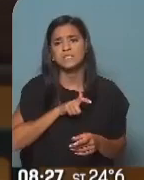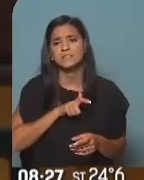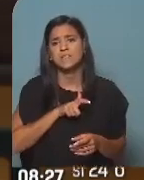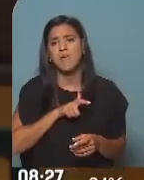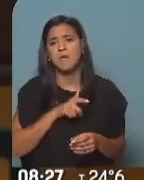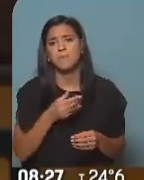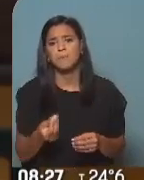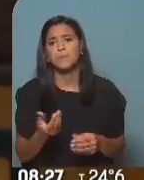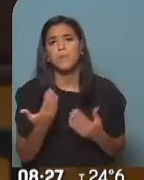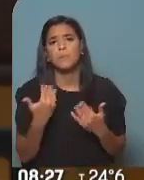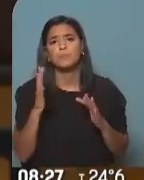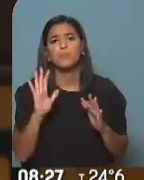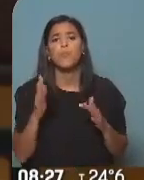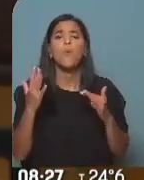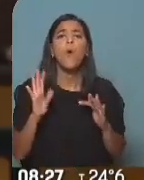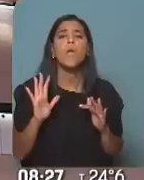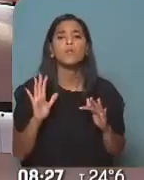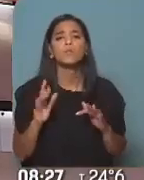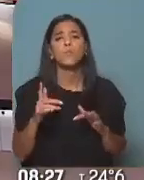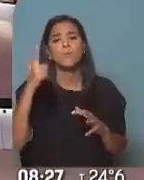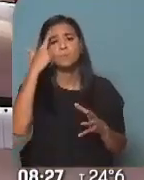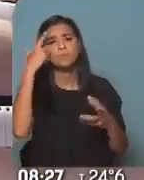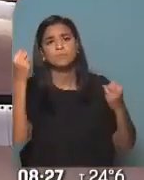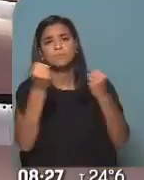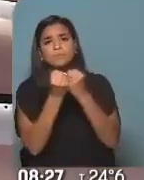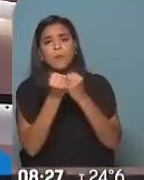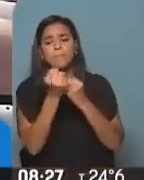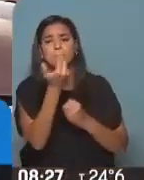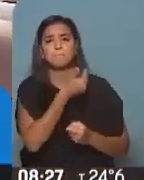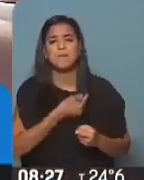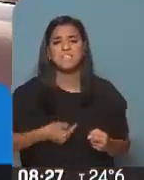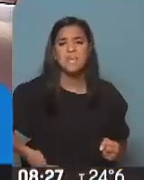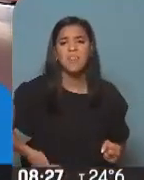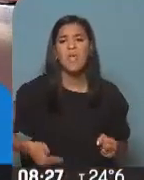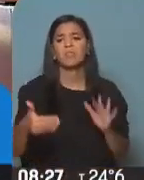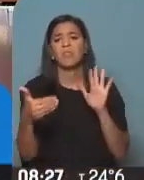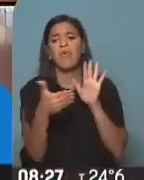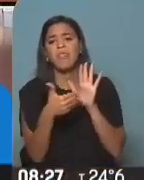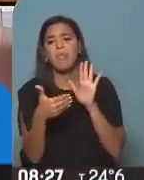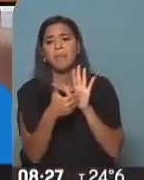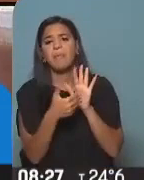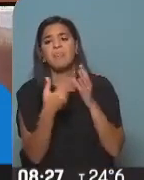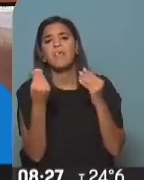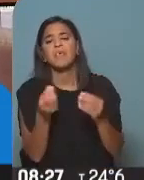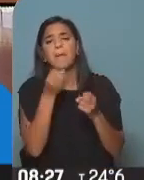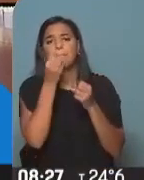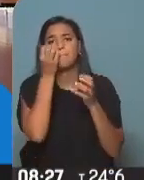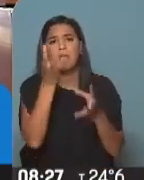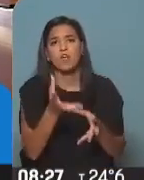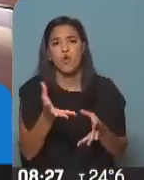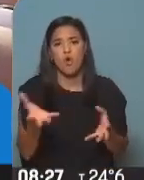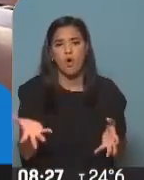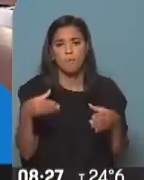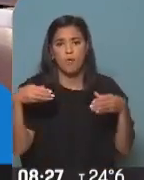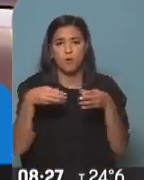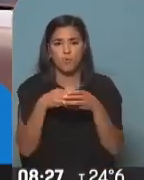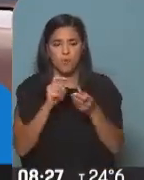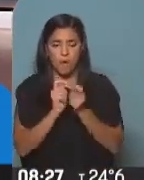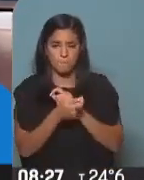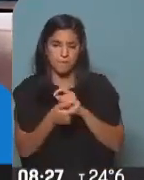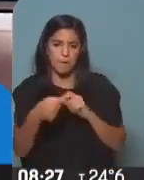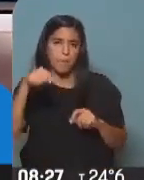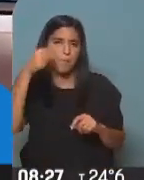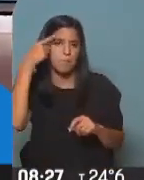es posiblemente, bueno, vamos a acordar con el presidente de acuerdo a qué es lo mejor para Cambiemos, en el caso